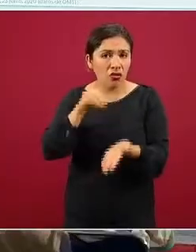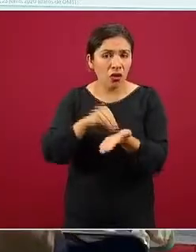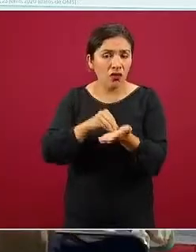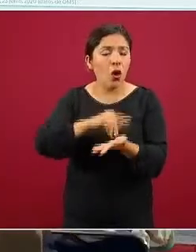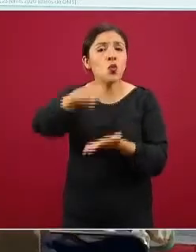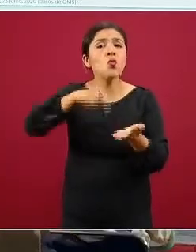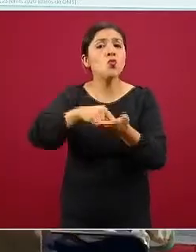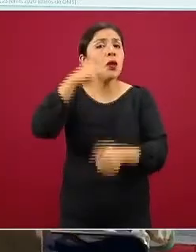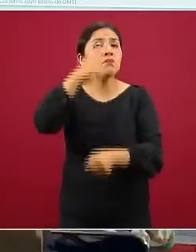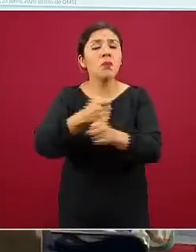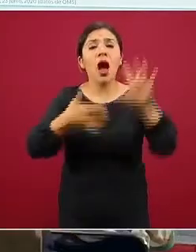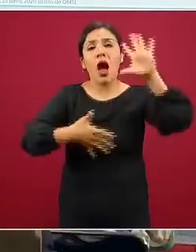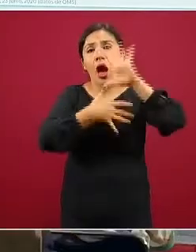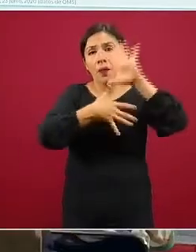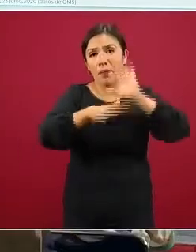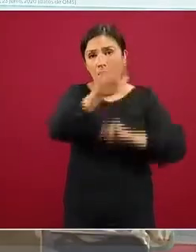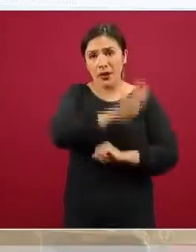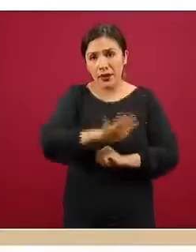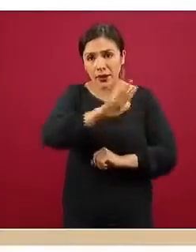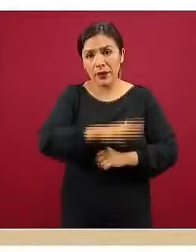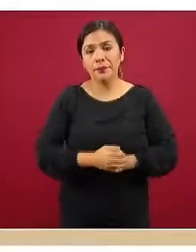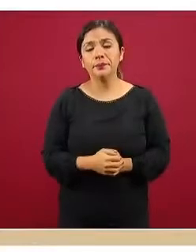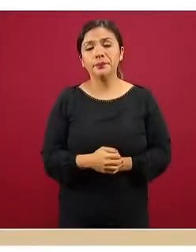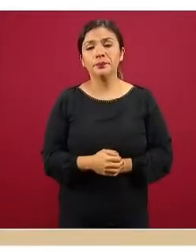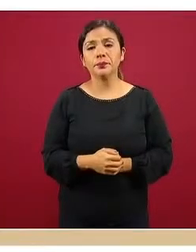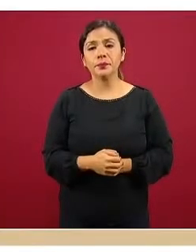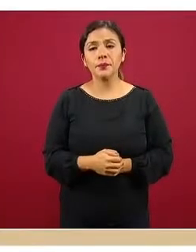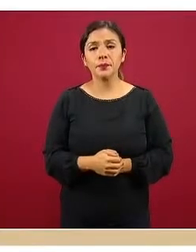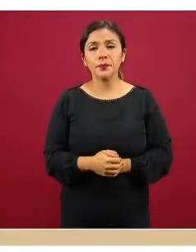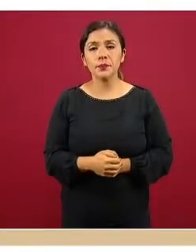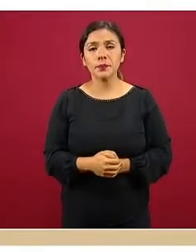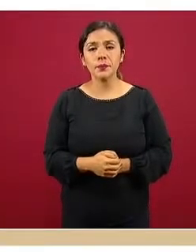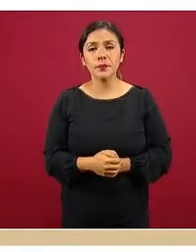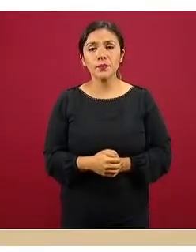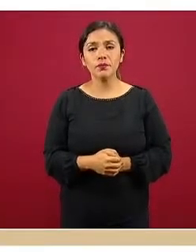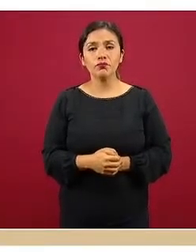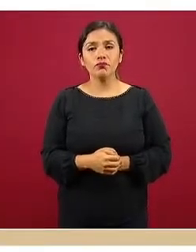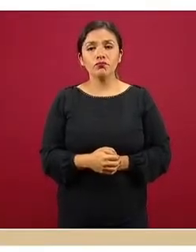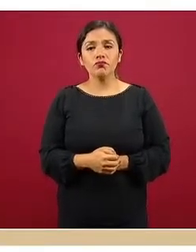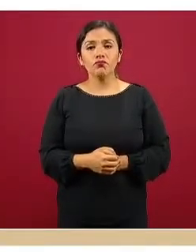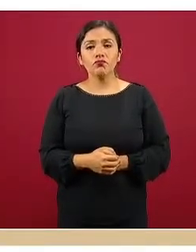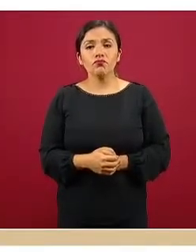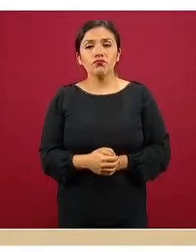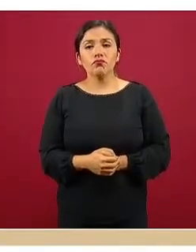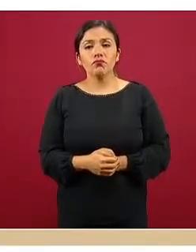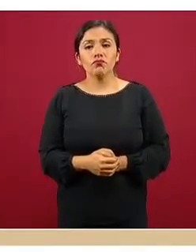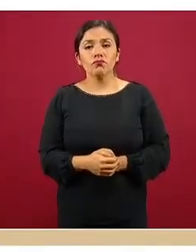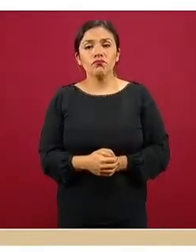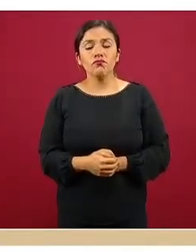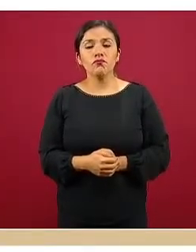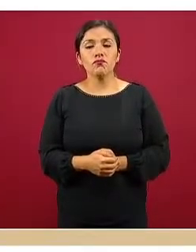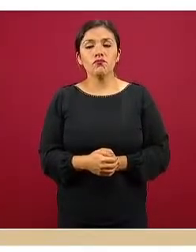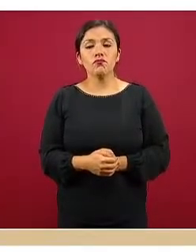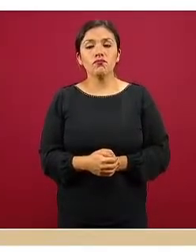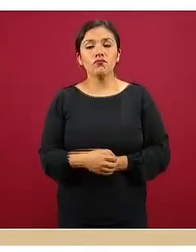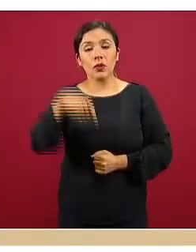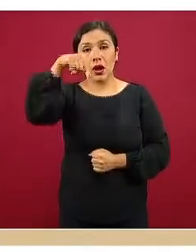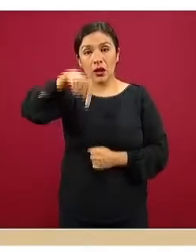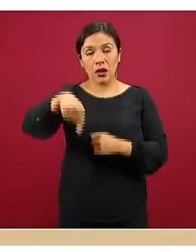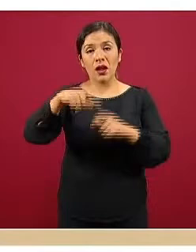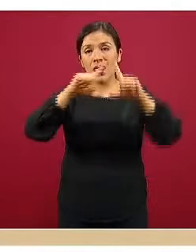concentrada en la región de las Américas. Veamos la siguiente diapositiva, es la actualización de los números para la